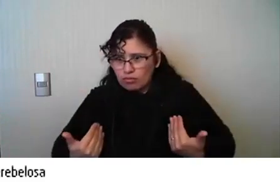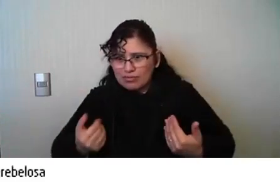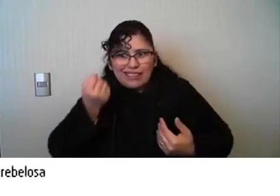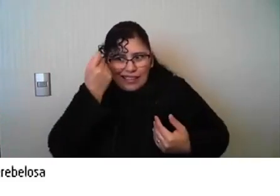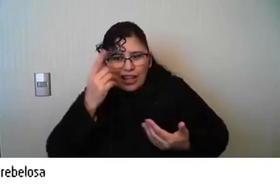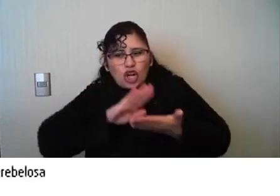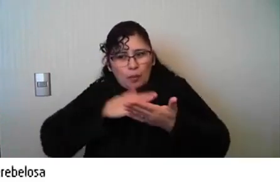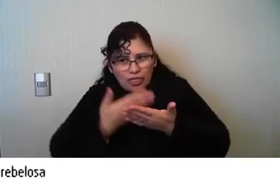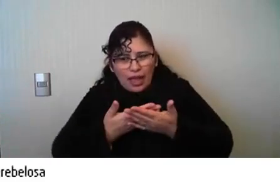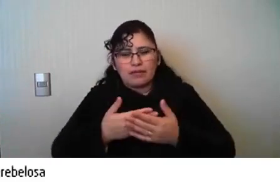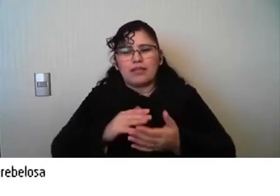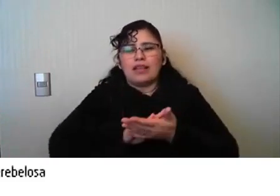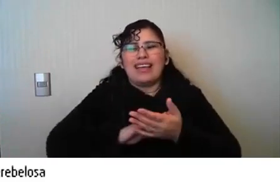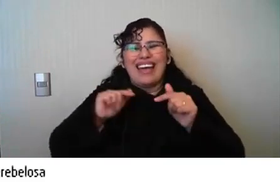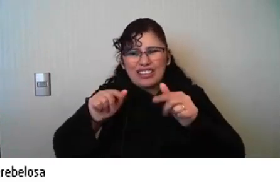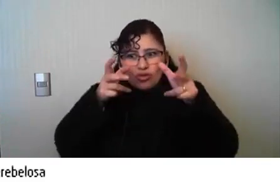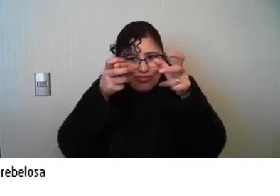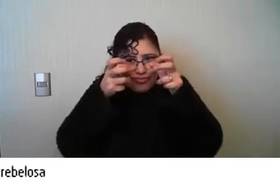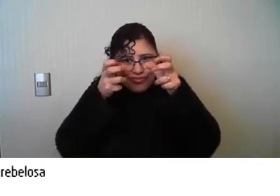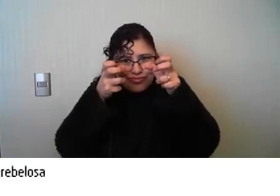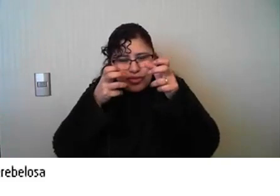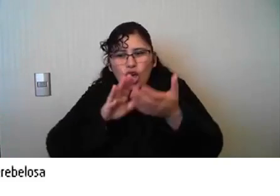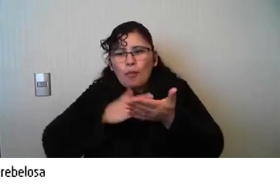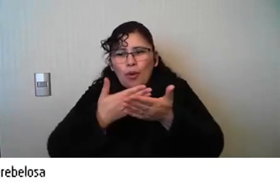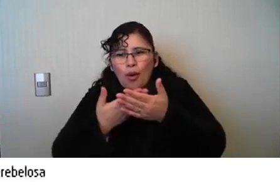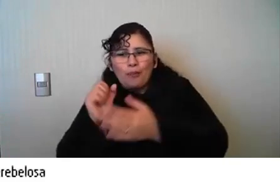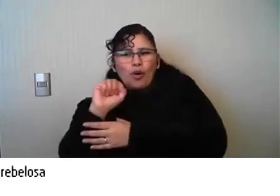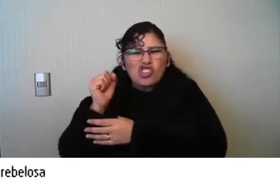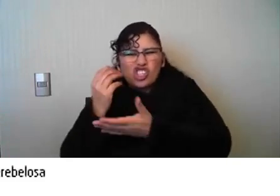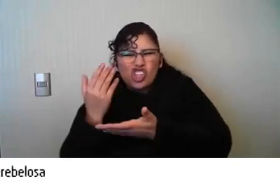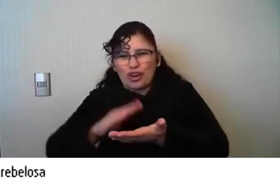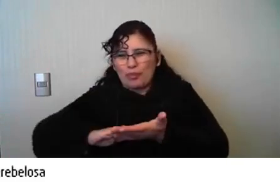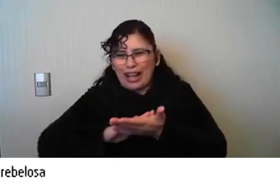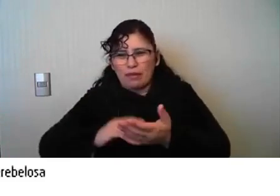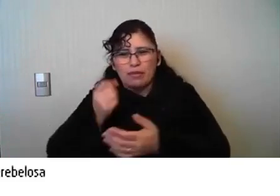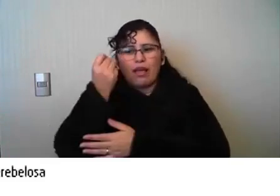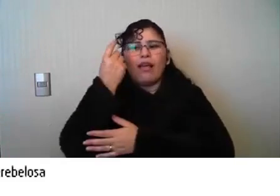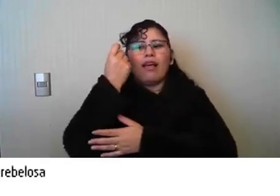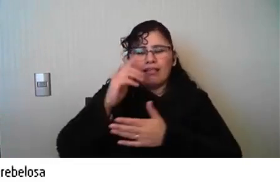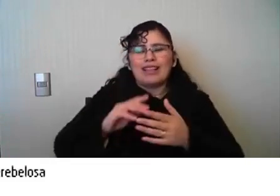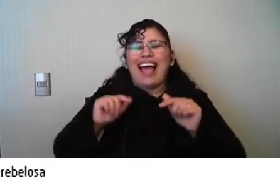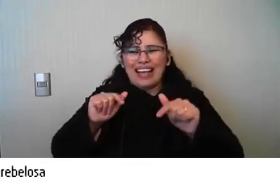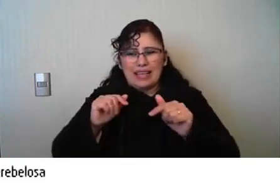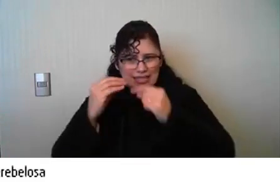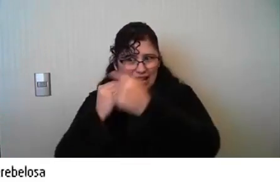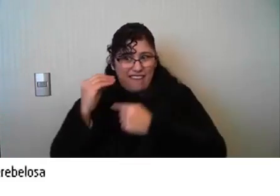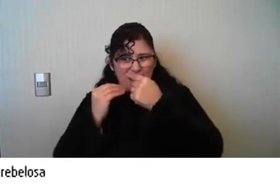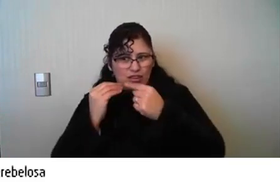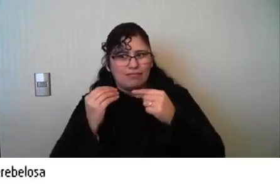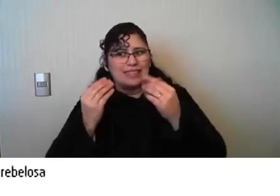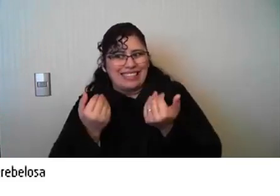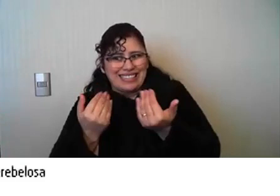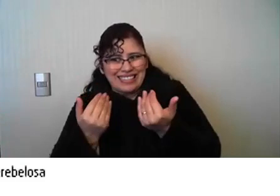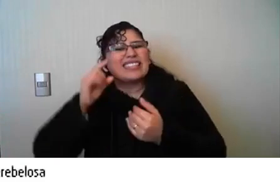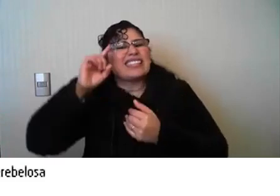están. Y eso es propiocepción. Para él poder recién tener la